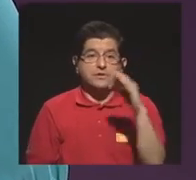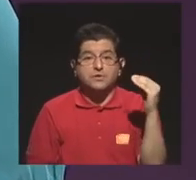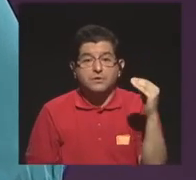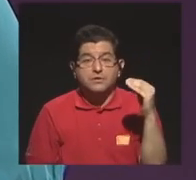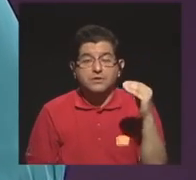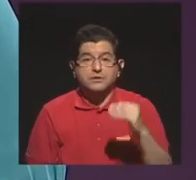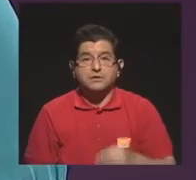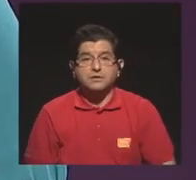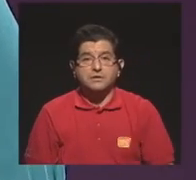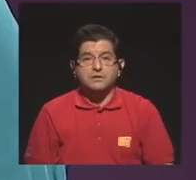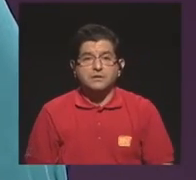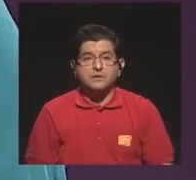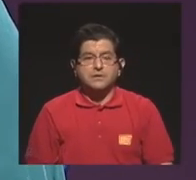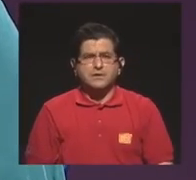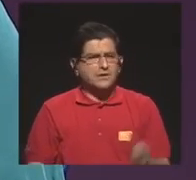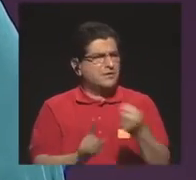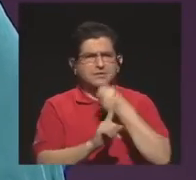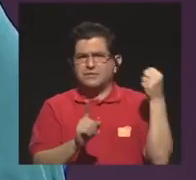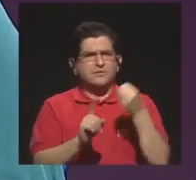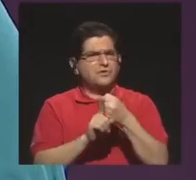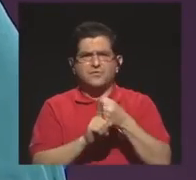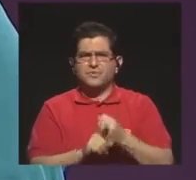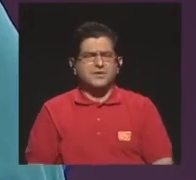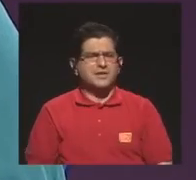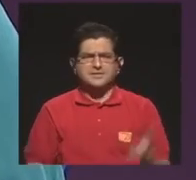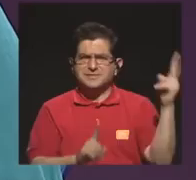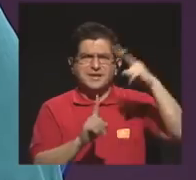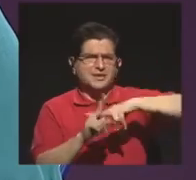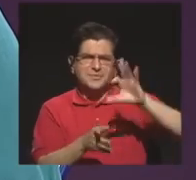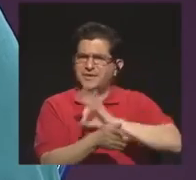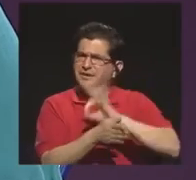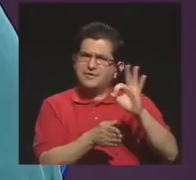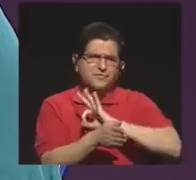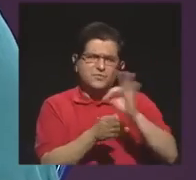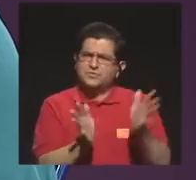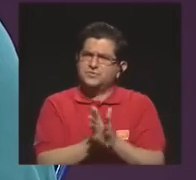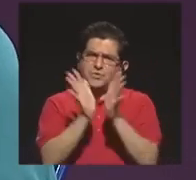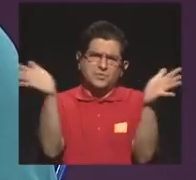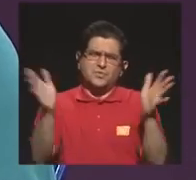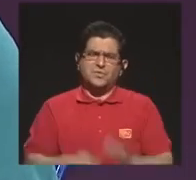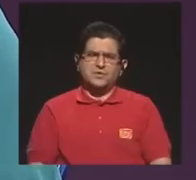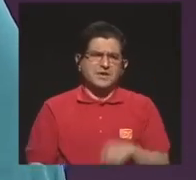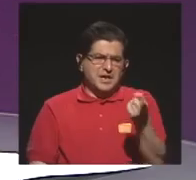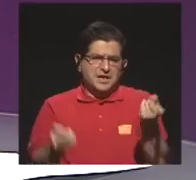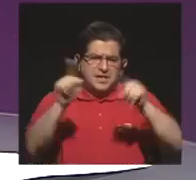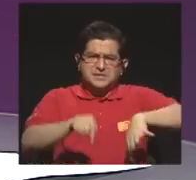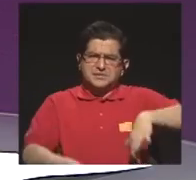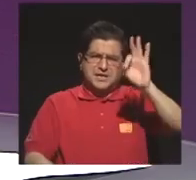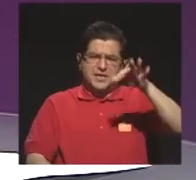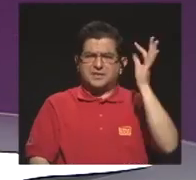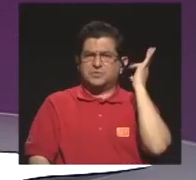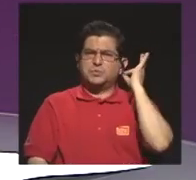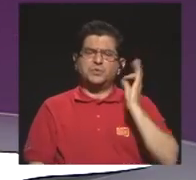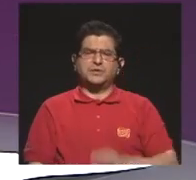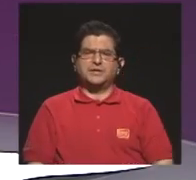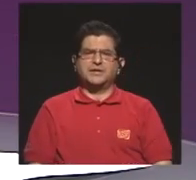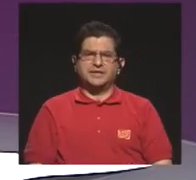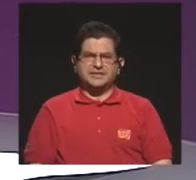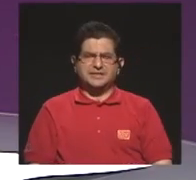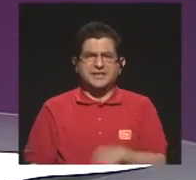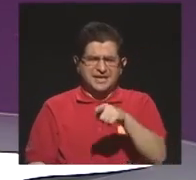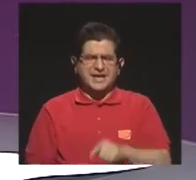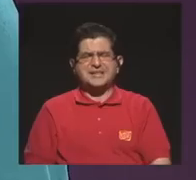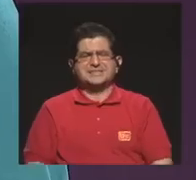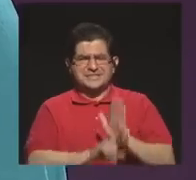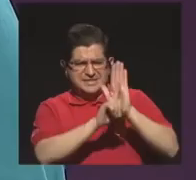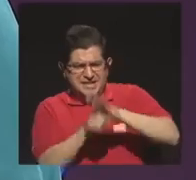que no debe haber violencia tampoco en el ejercicio de la función pública para la que son electas estas mujeres. El acoso político